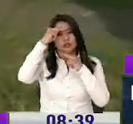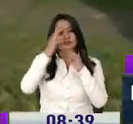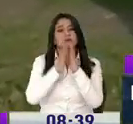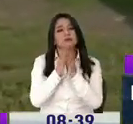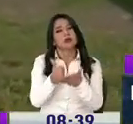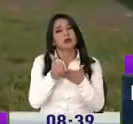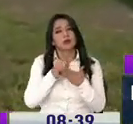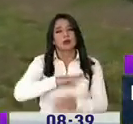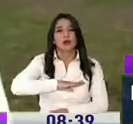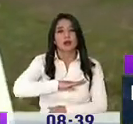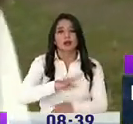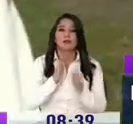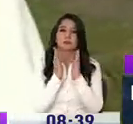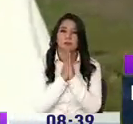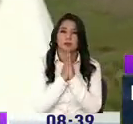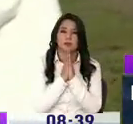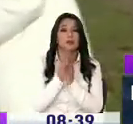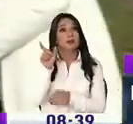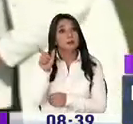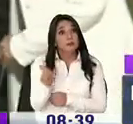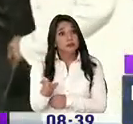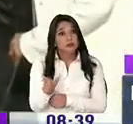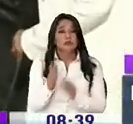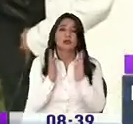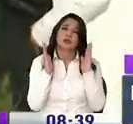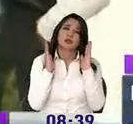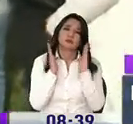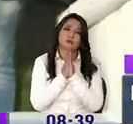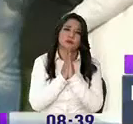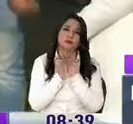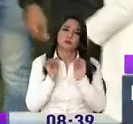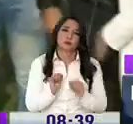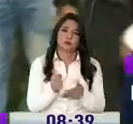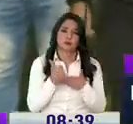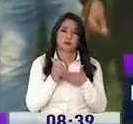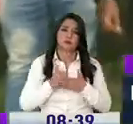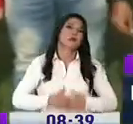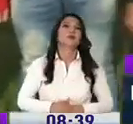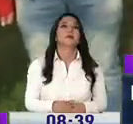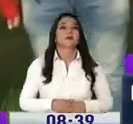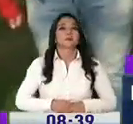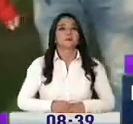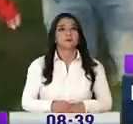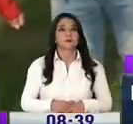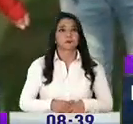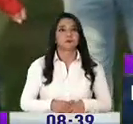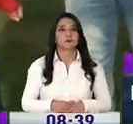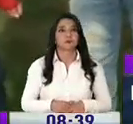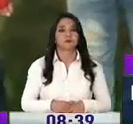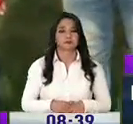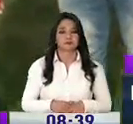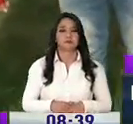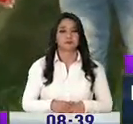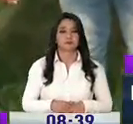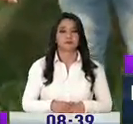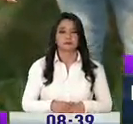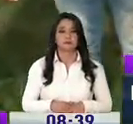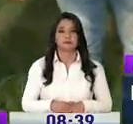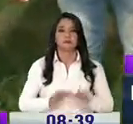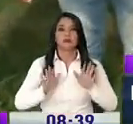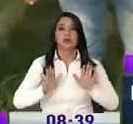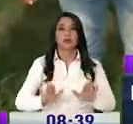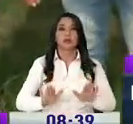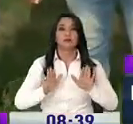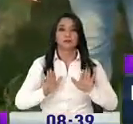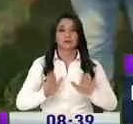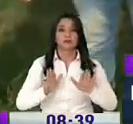señor alcalde, a una persona que se apersone de esta situación y nos ayude. Gracias, vecino. Así es, Robert, amigos televidentes, estas son las condiciones